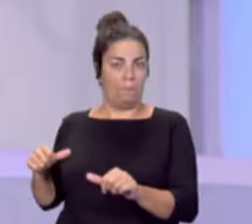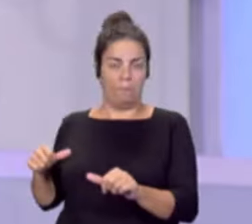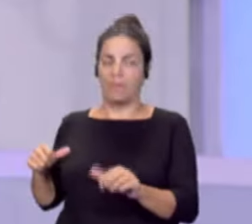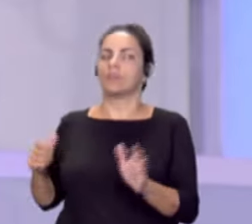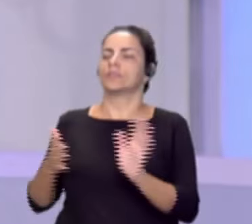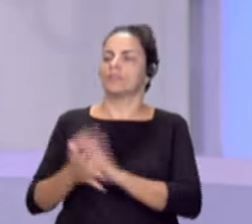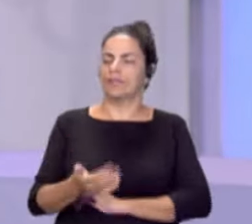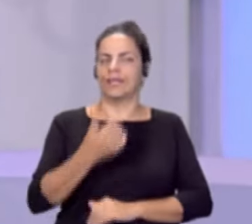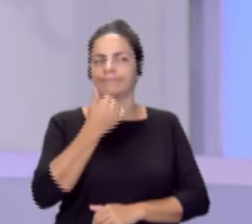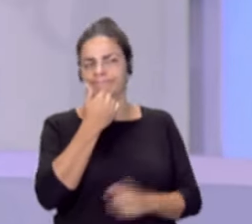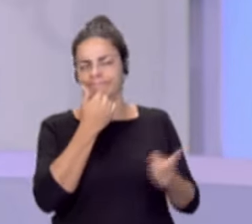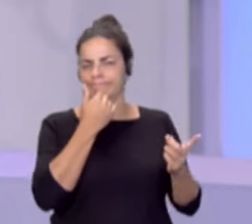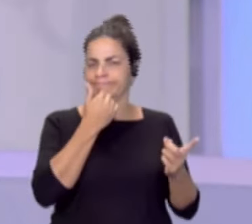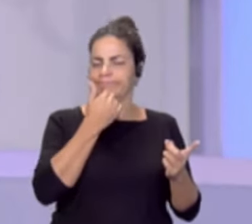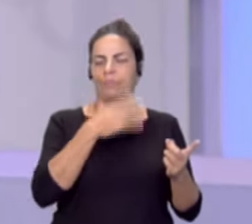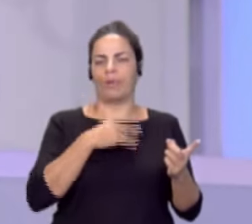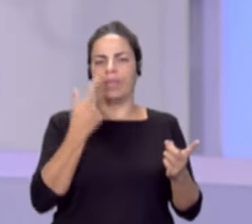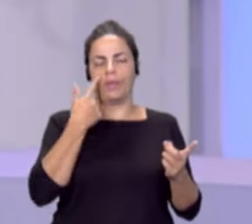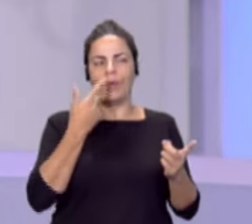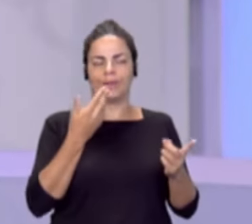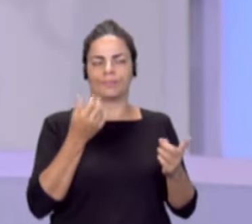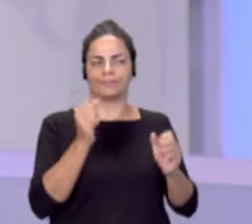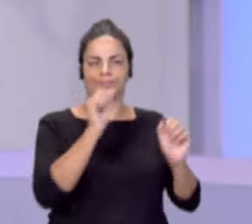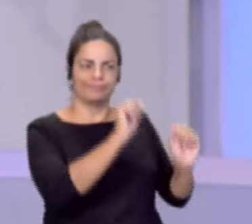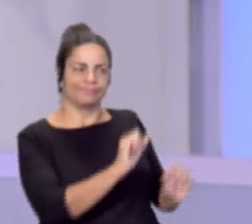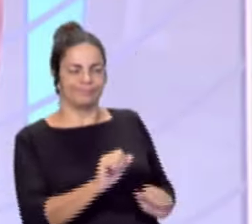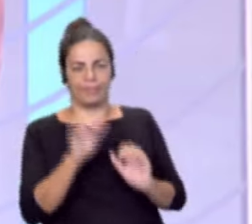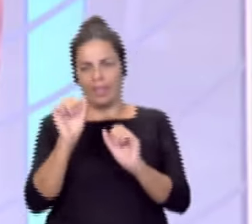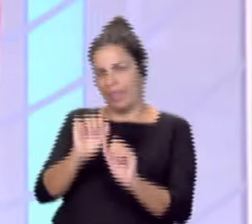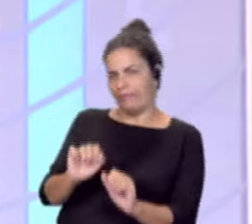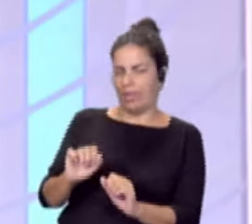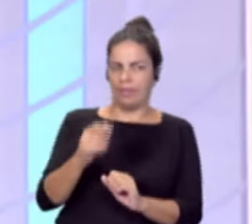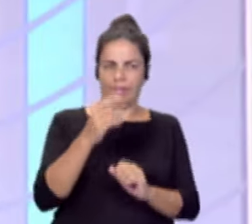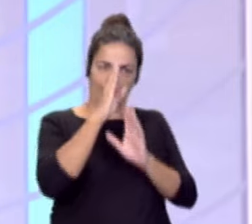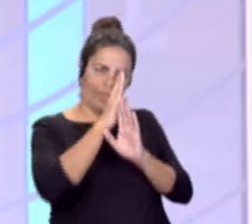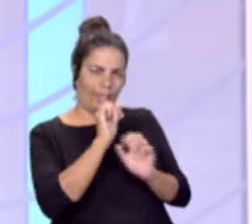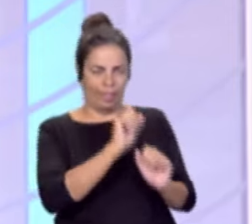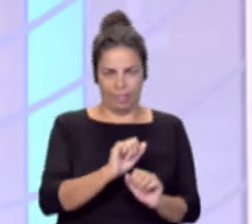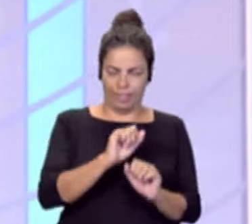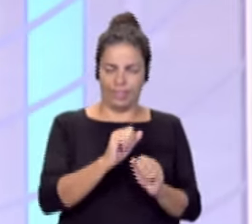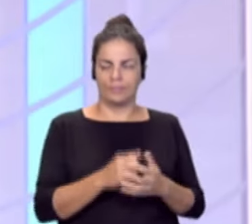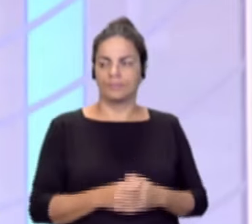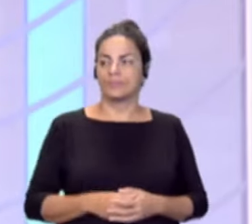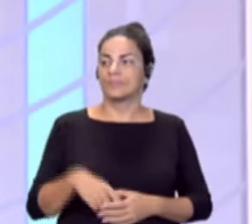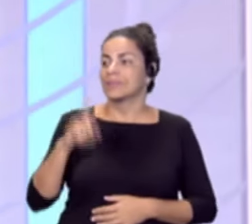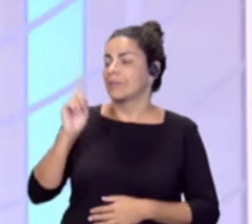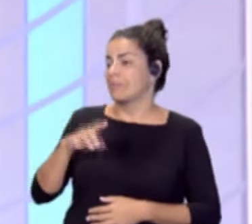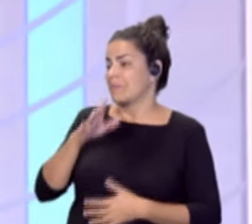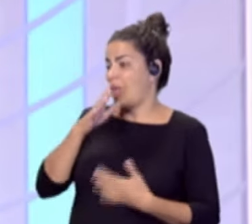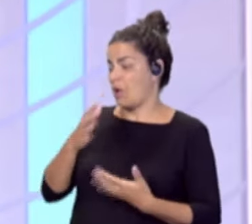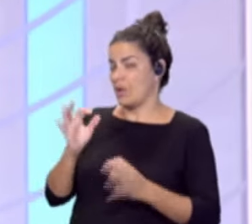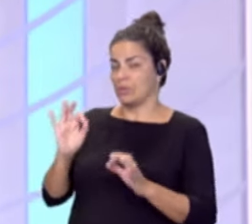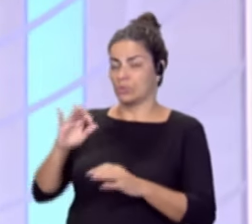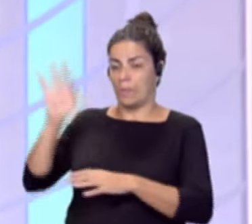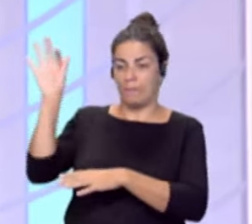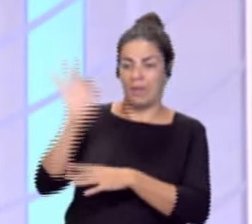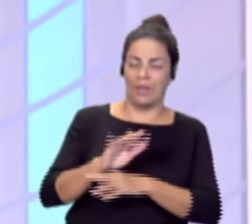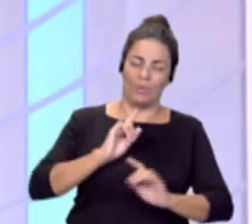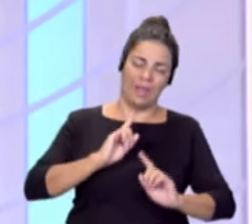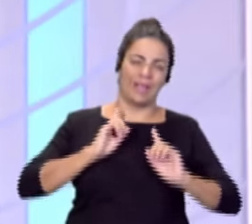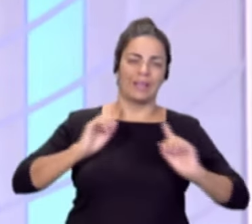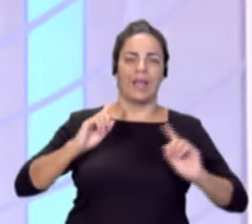pues se están tapando los unos a los otros. No, bueno, ahora mismo también con la película esta de Nevenka, el caso Nevenka, que está ahora en